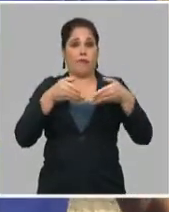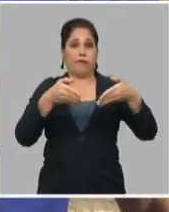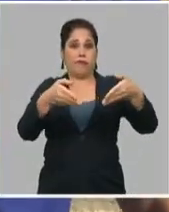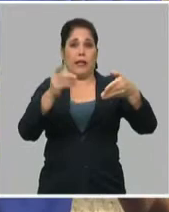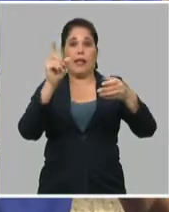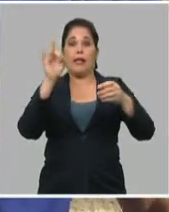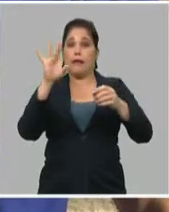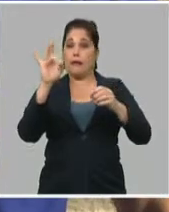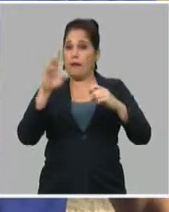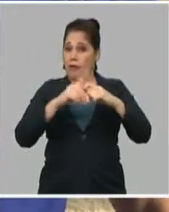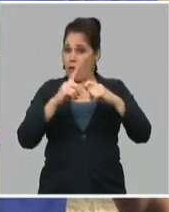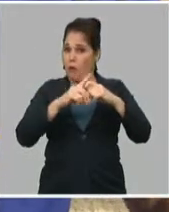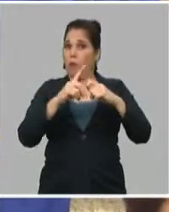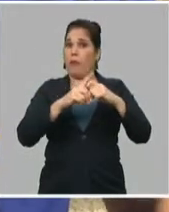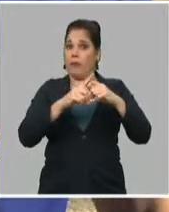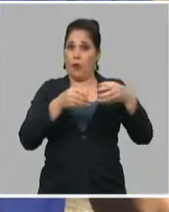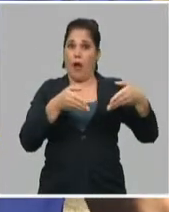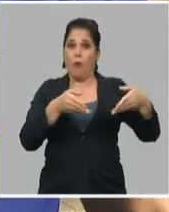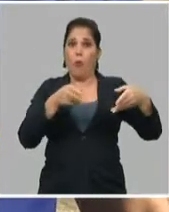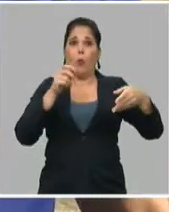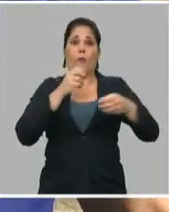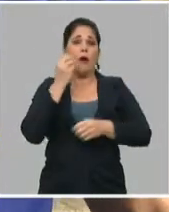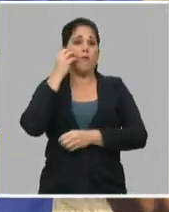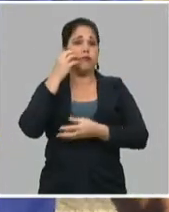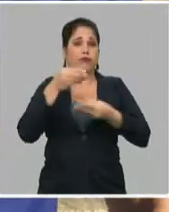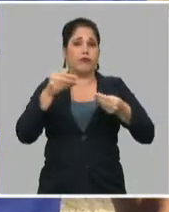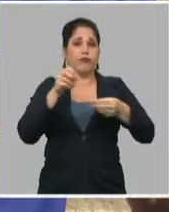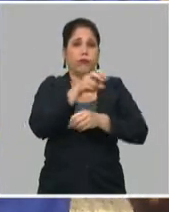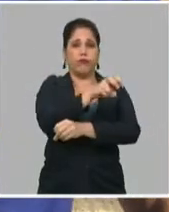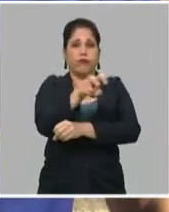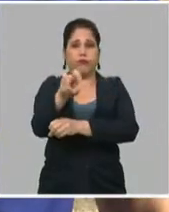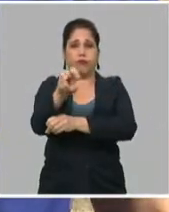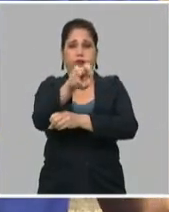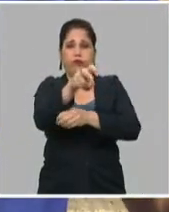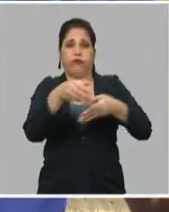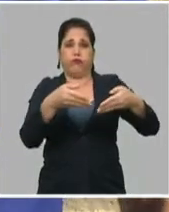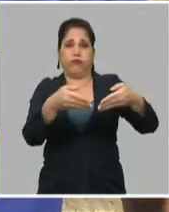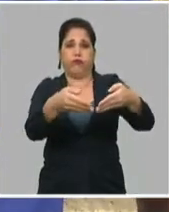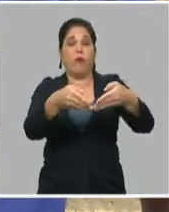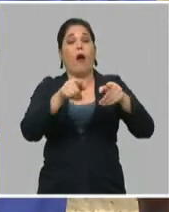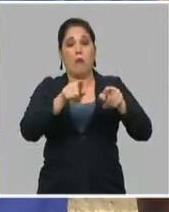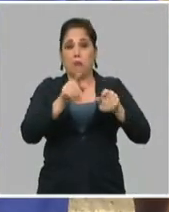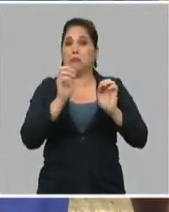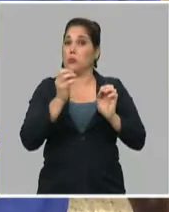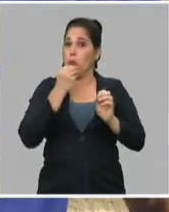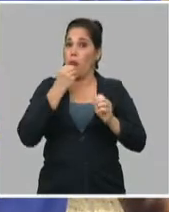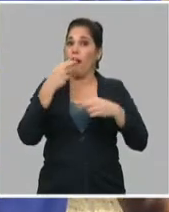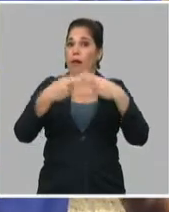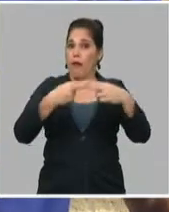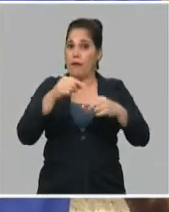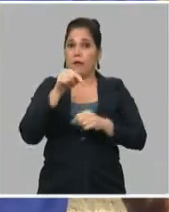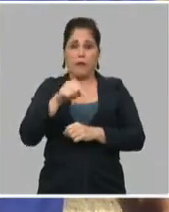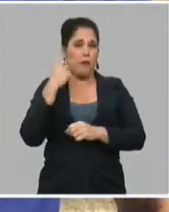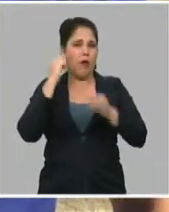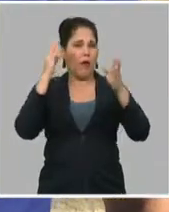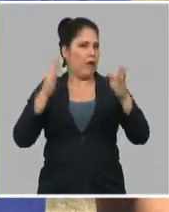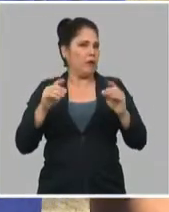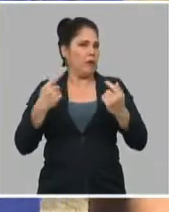15 kilómetros, ¿sí? 15 kilómetros, que bueno, ya esto te da una magnitud del valor de uso que tenemos que seguir ejecutando, y para este